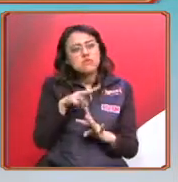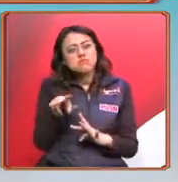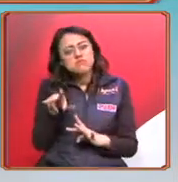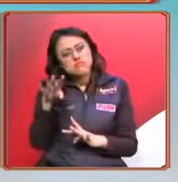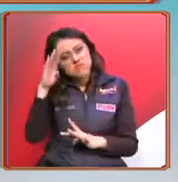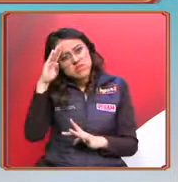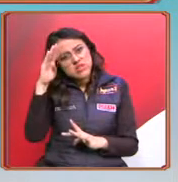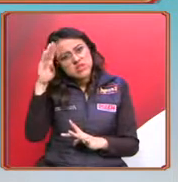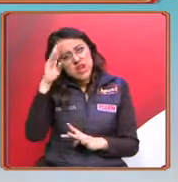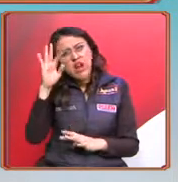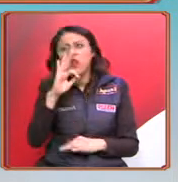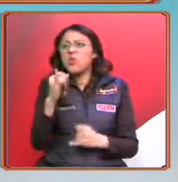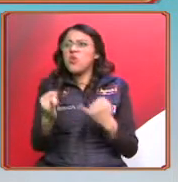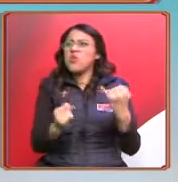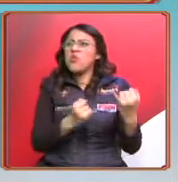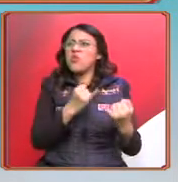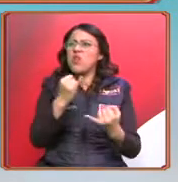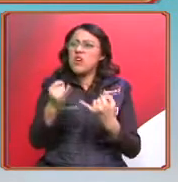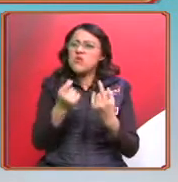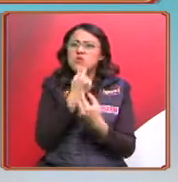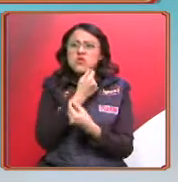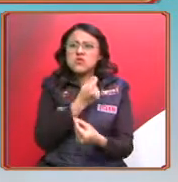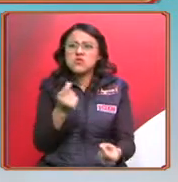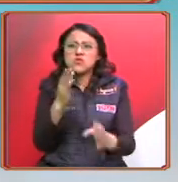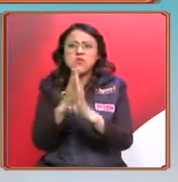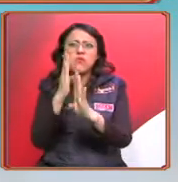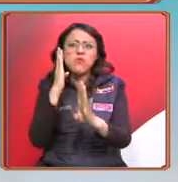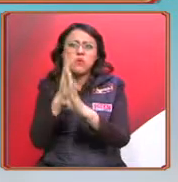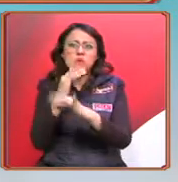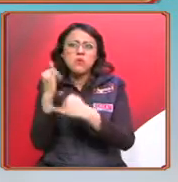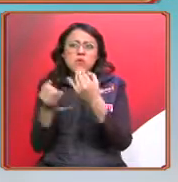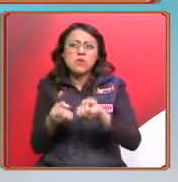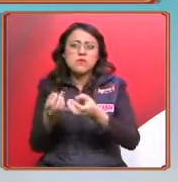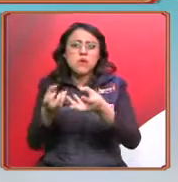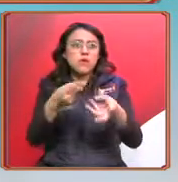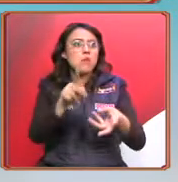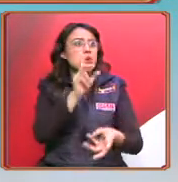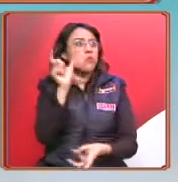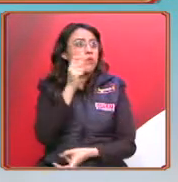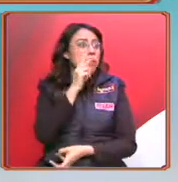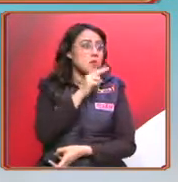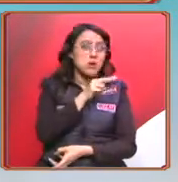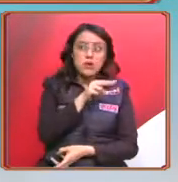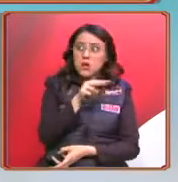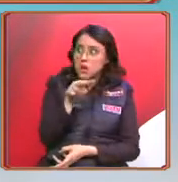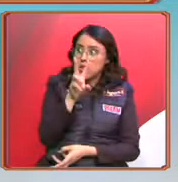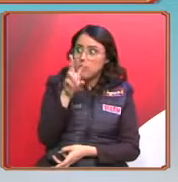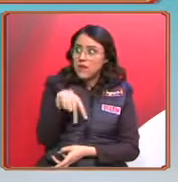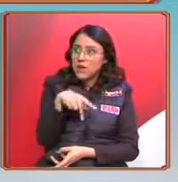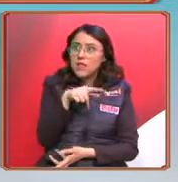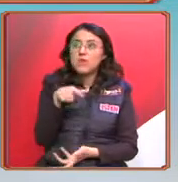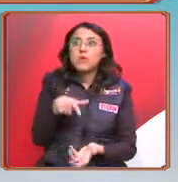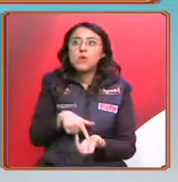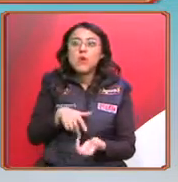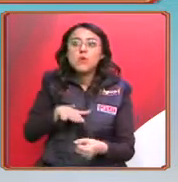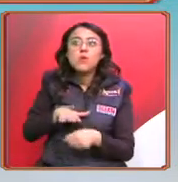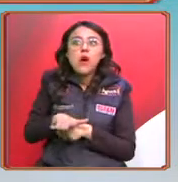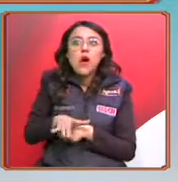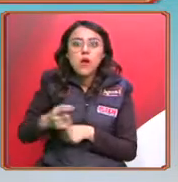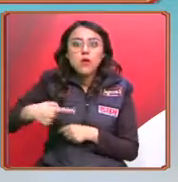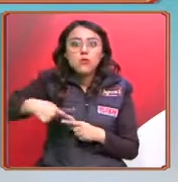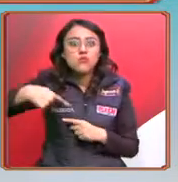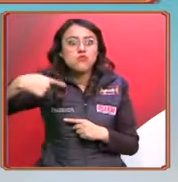imagina uno, ¡ay, el juguetón! Y los niños se forman y le dan un juguete a cada uno. Y cuando vi esas imágenes a los lugares que llegan,